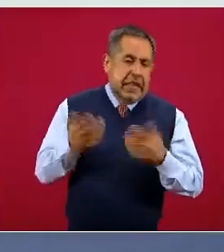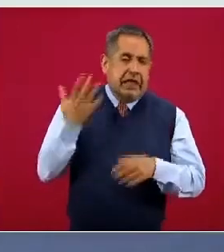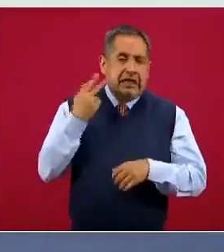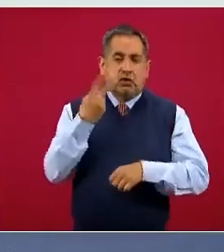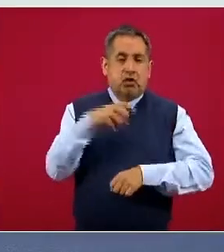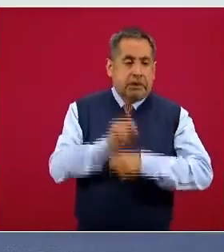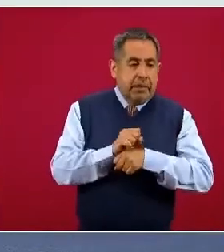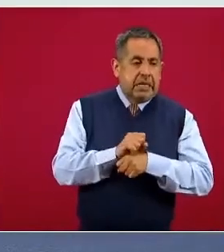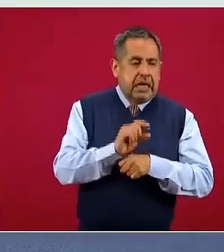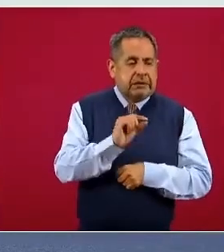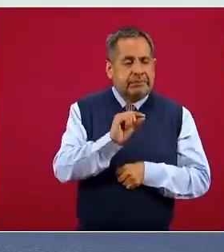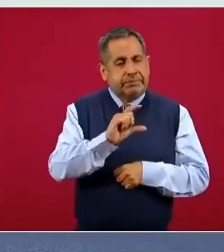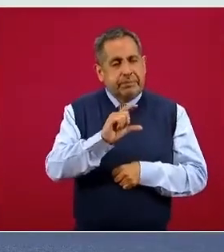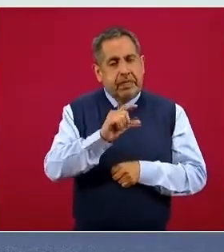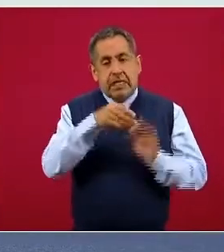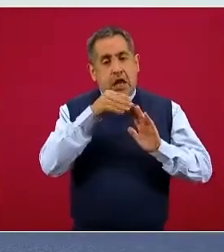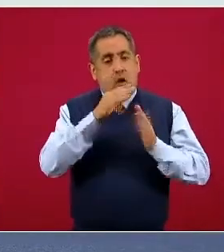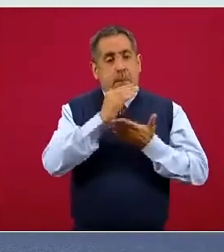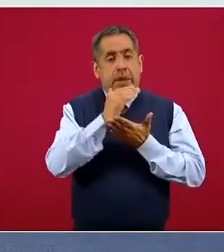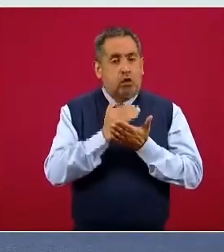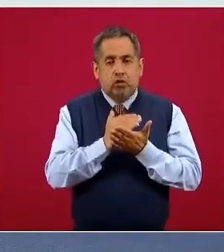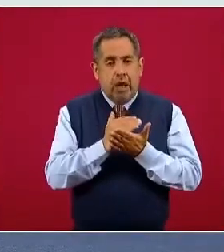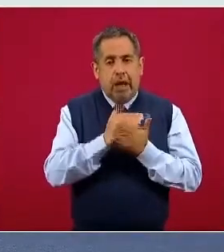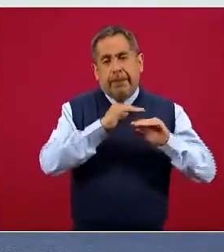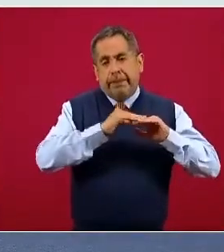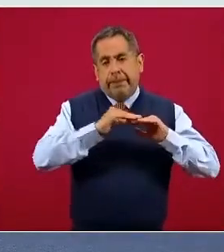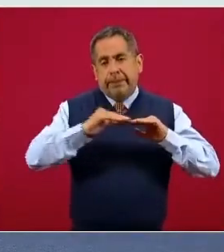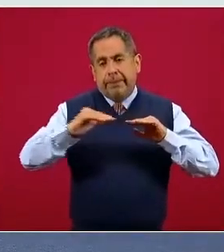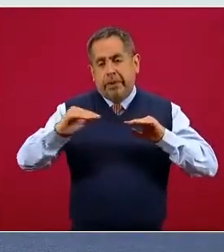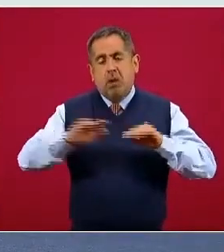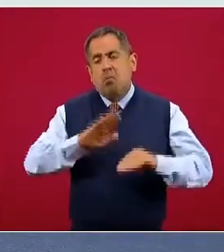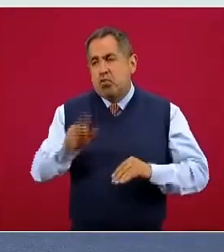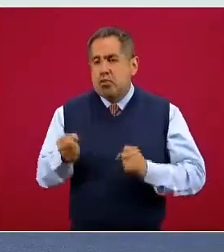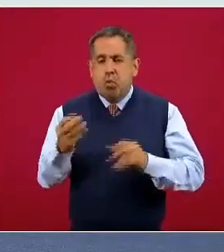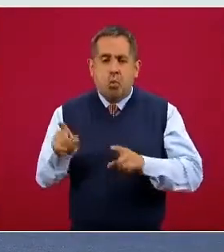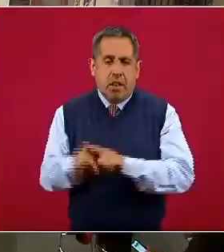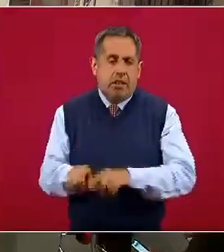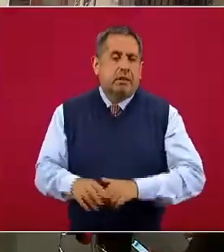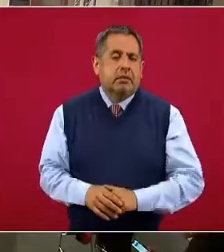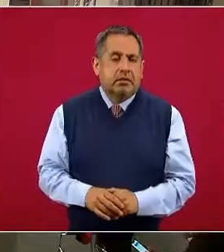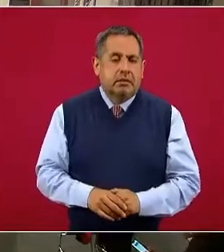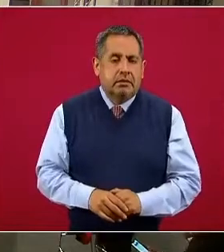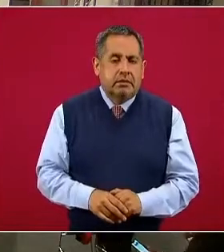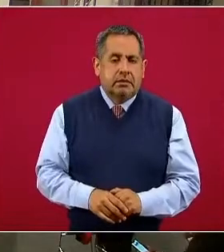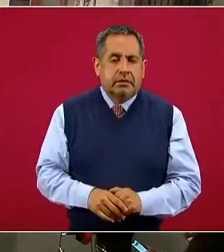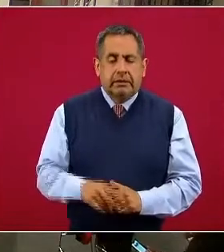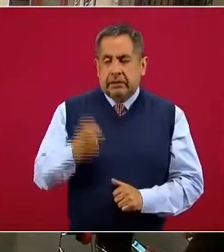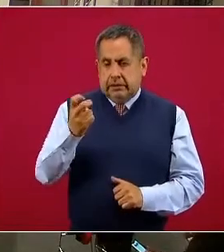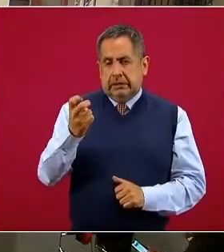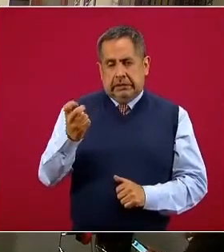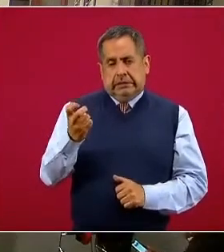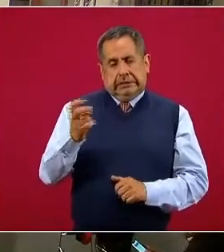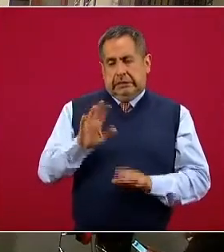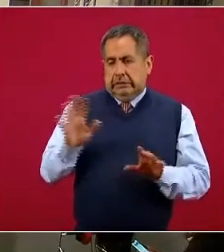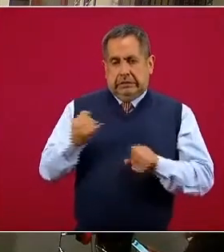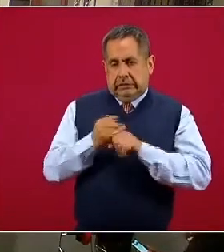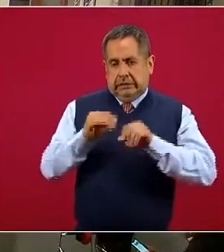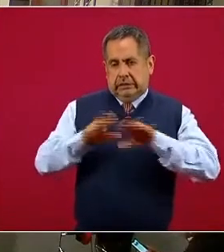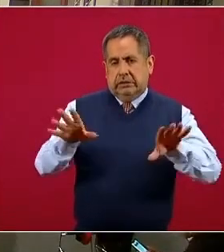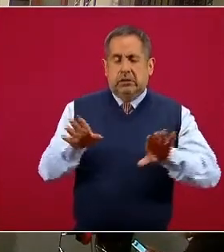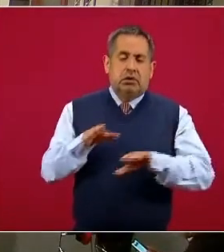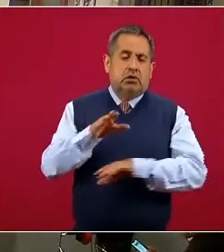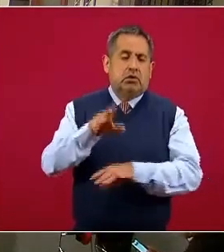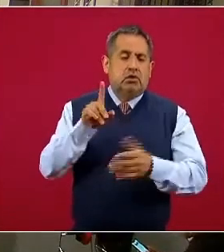la tendencia de las defunciones. Bien, entonces esta sería la información en